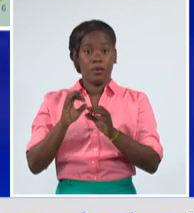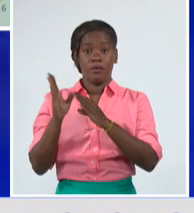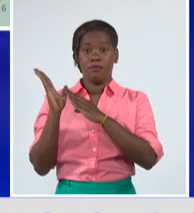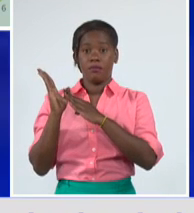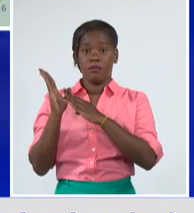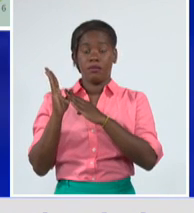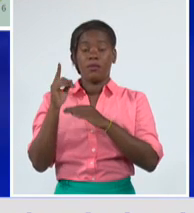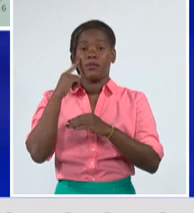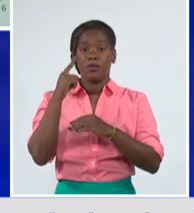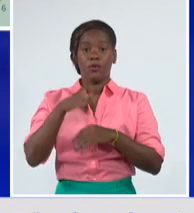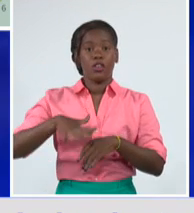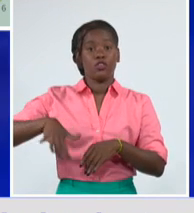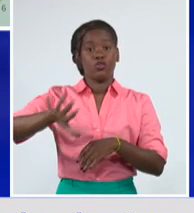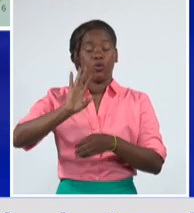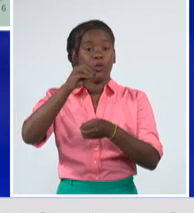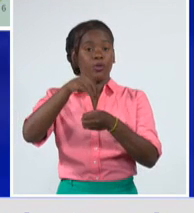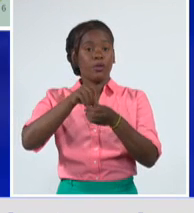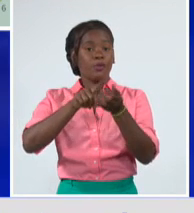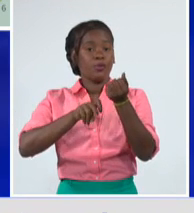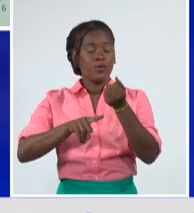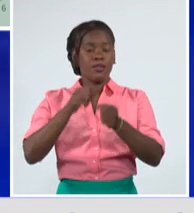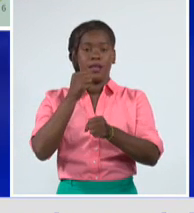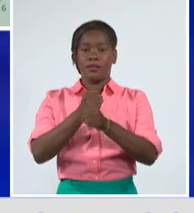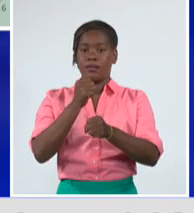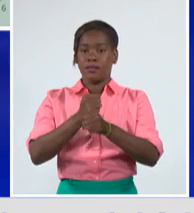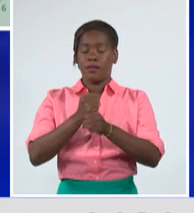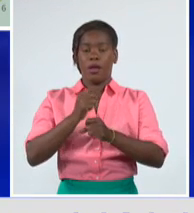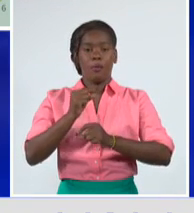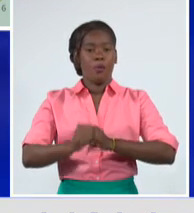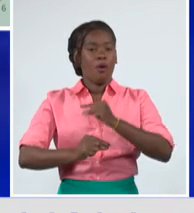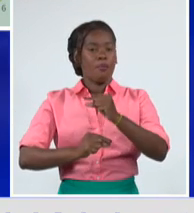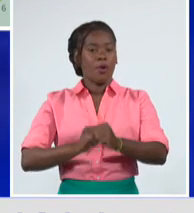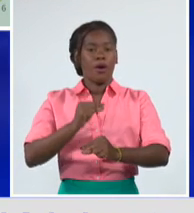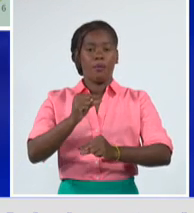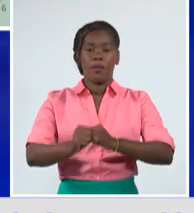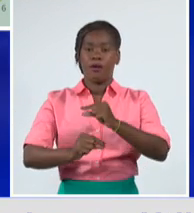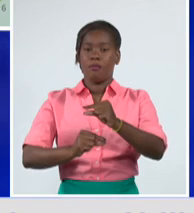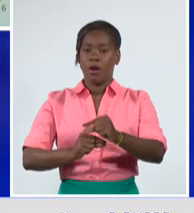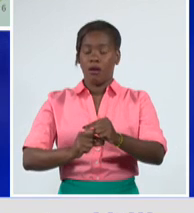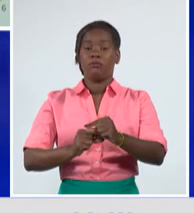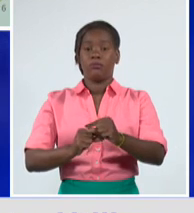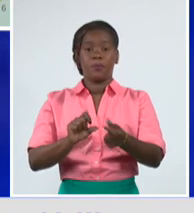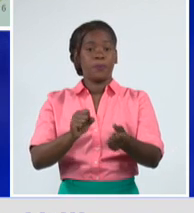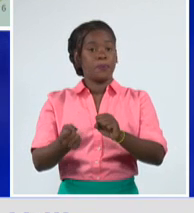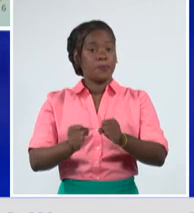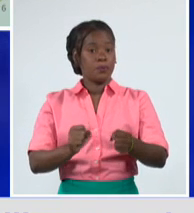desarrollando aquí en este territorio en correspondencia con la elevada transmisión.